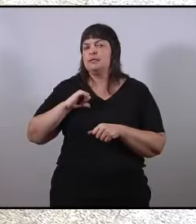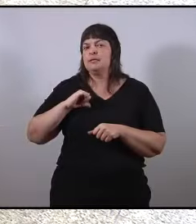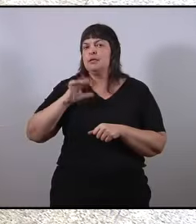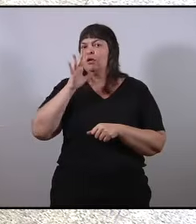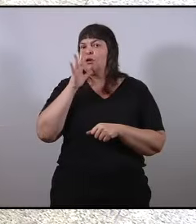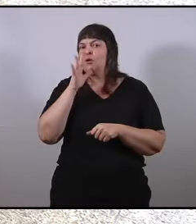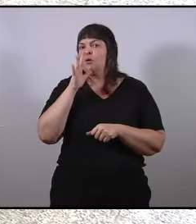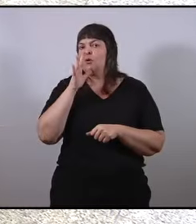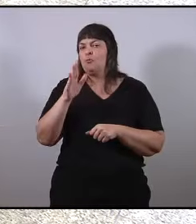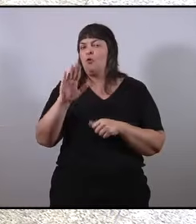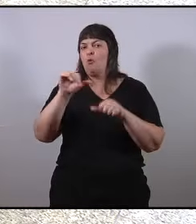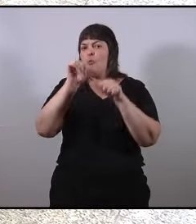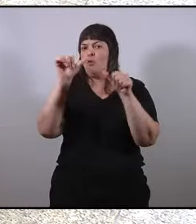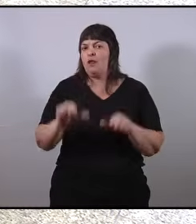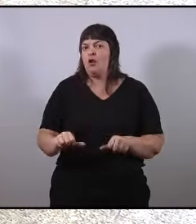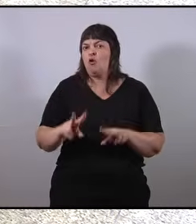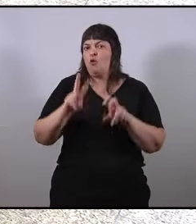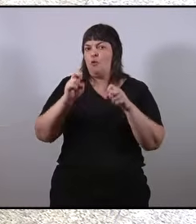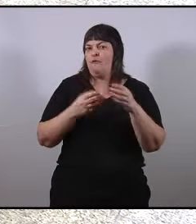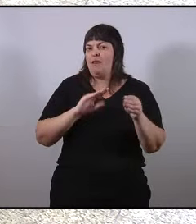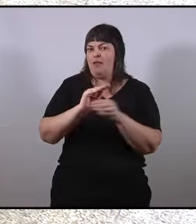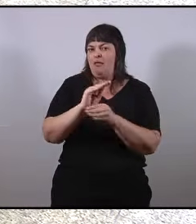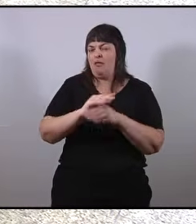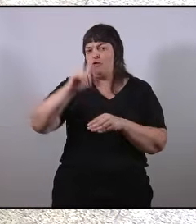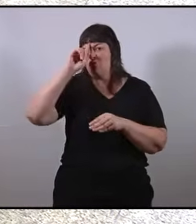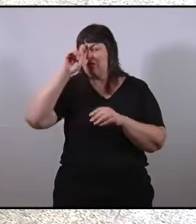negociar ese nuevo modelo de financiación. No sé si